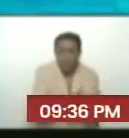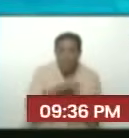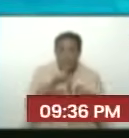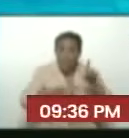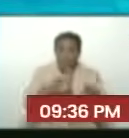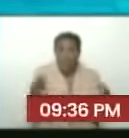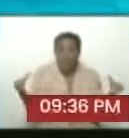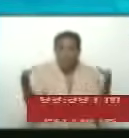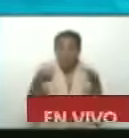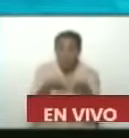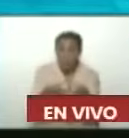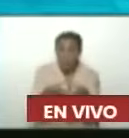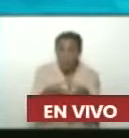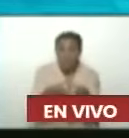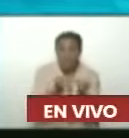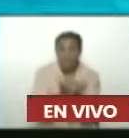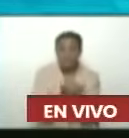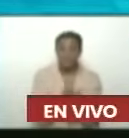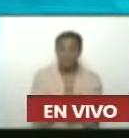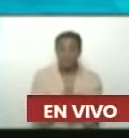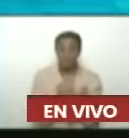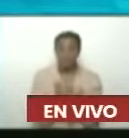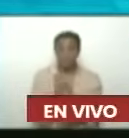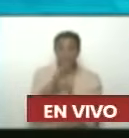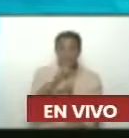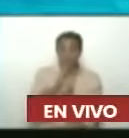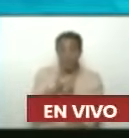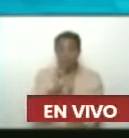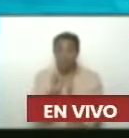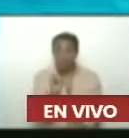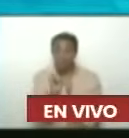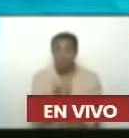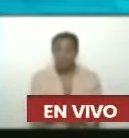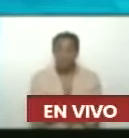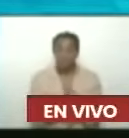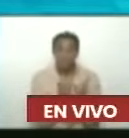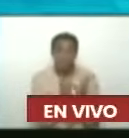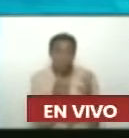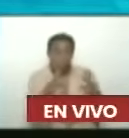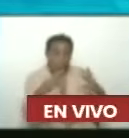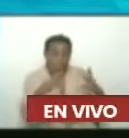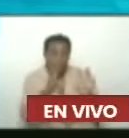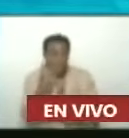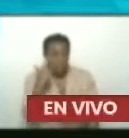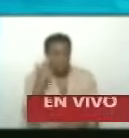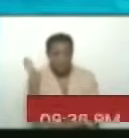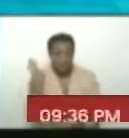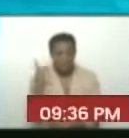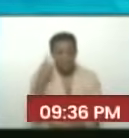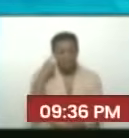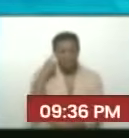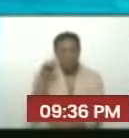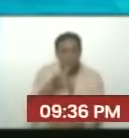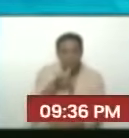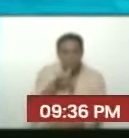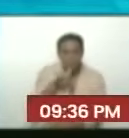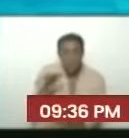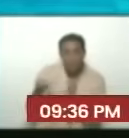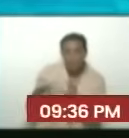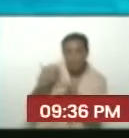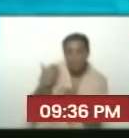de organización de las Naciones Unidas. Y entiendo por lo que me llegó, esto me lo mandó